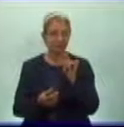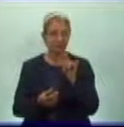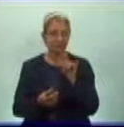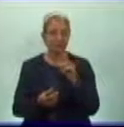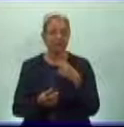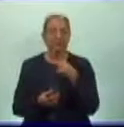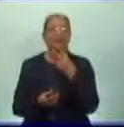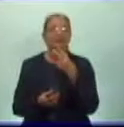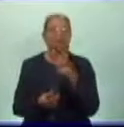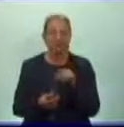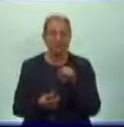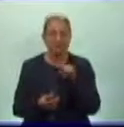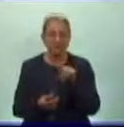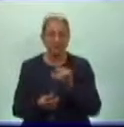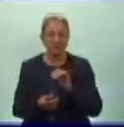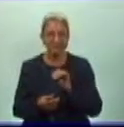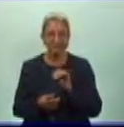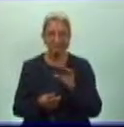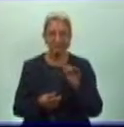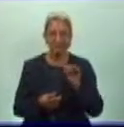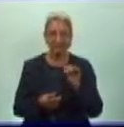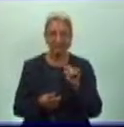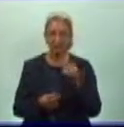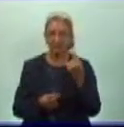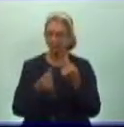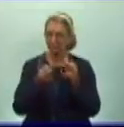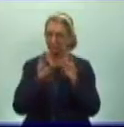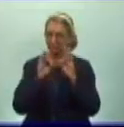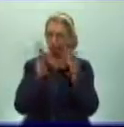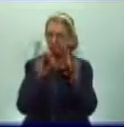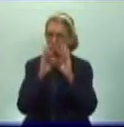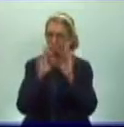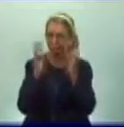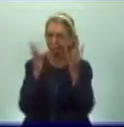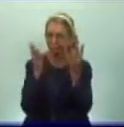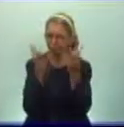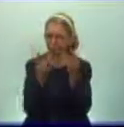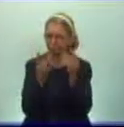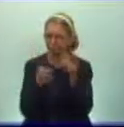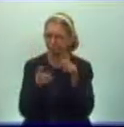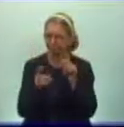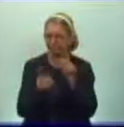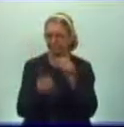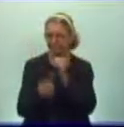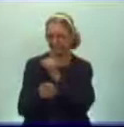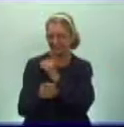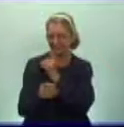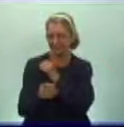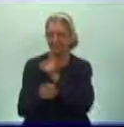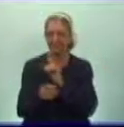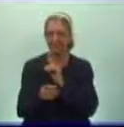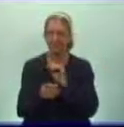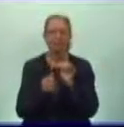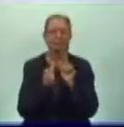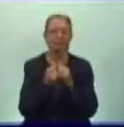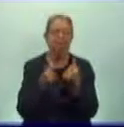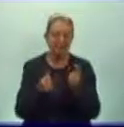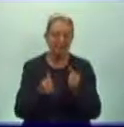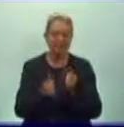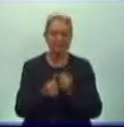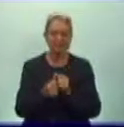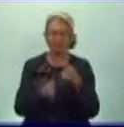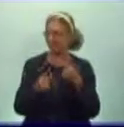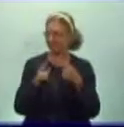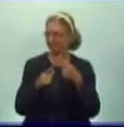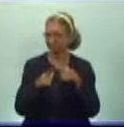Seguro que ustedes han visto o tienen en sus casas alguna cotorra y le han enseñado a que los llamen, a que pida algunos alimentos,